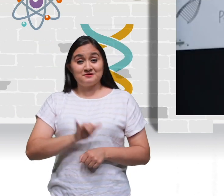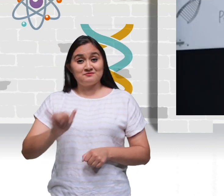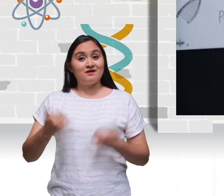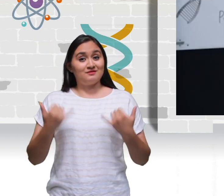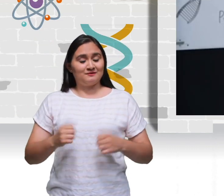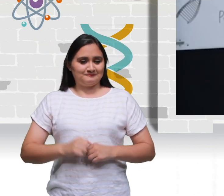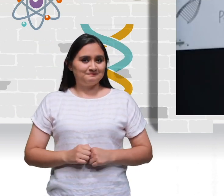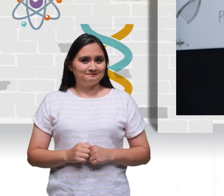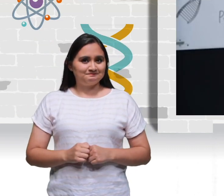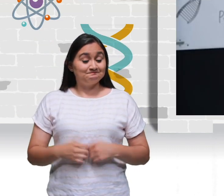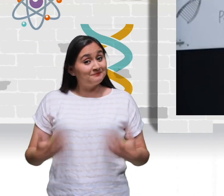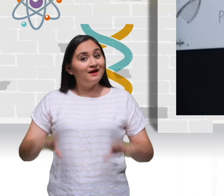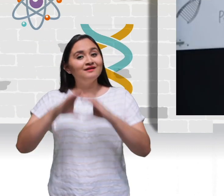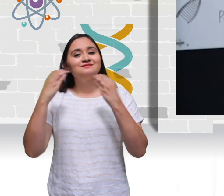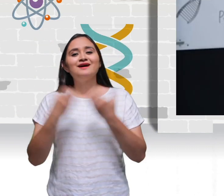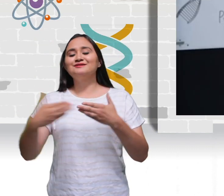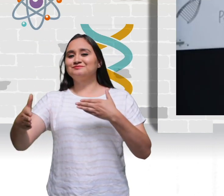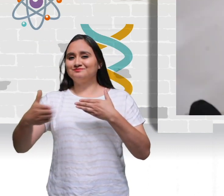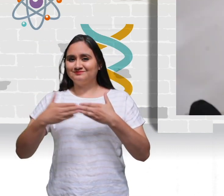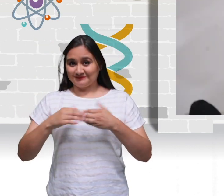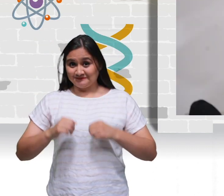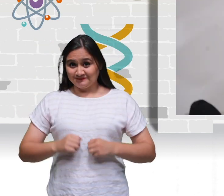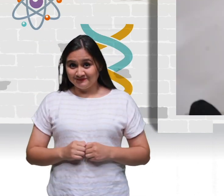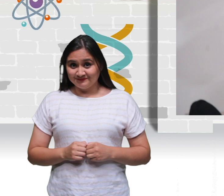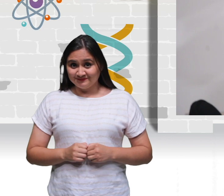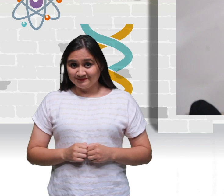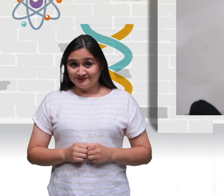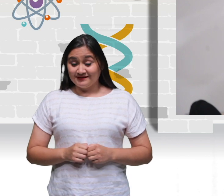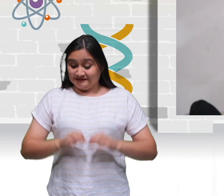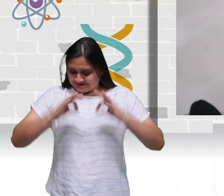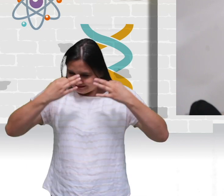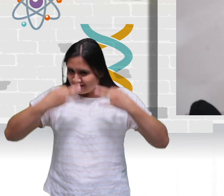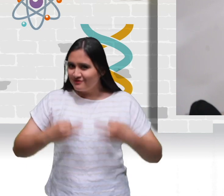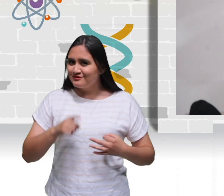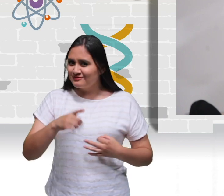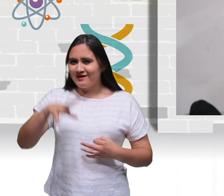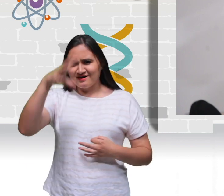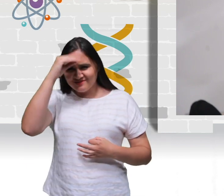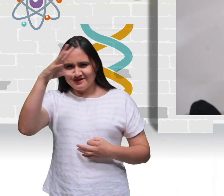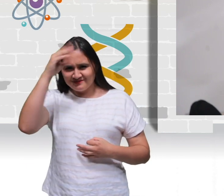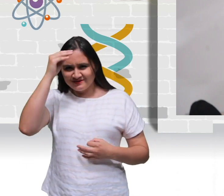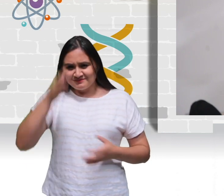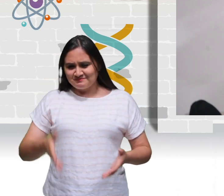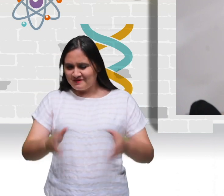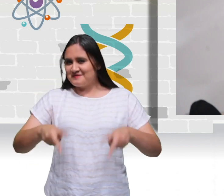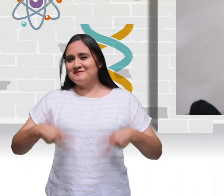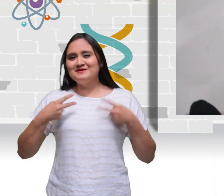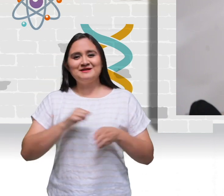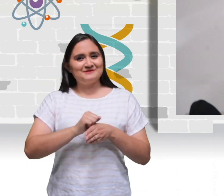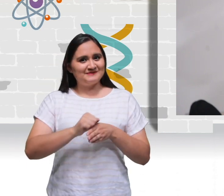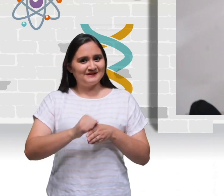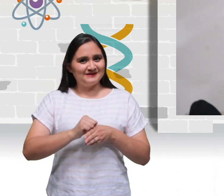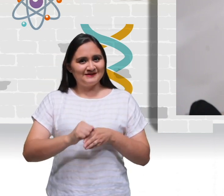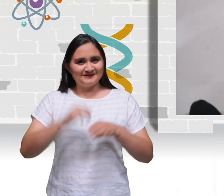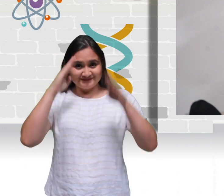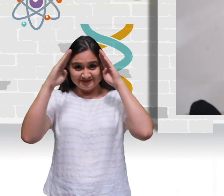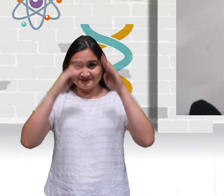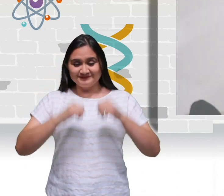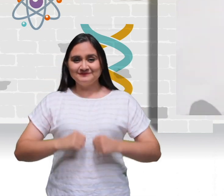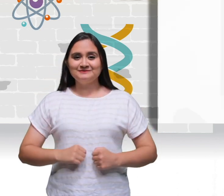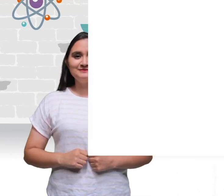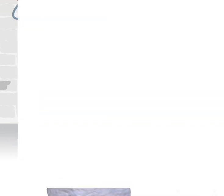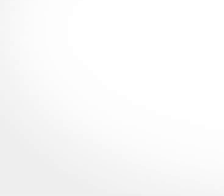Y hasta aquí hemos llegado en nuestra clase de hoy. Seguro que estos conocimientos te serán de utilidad y los podrás aplicar en tu vida